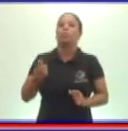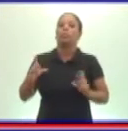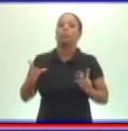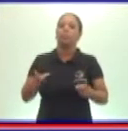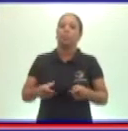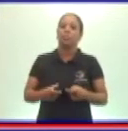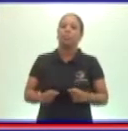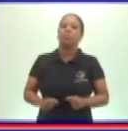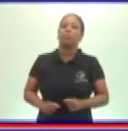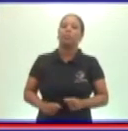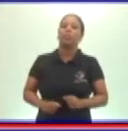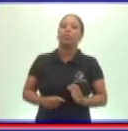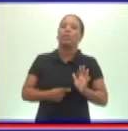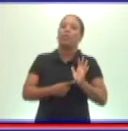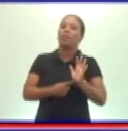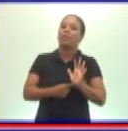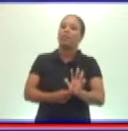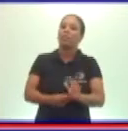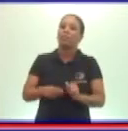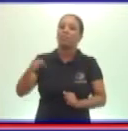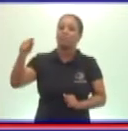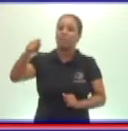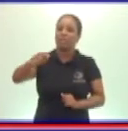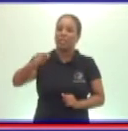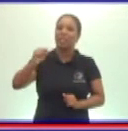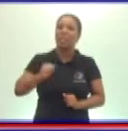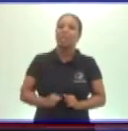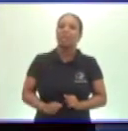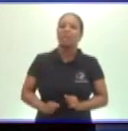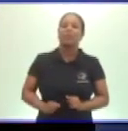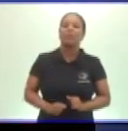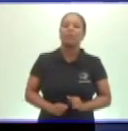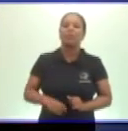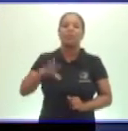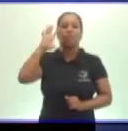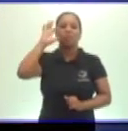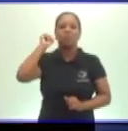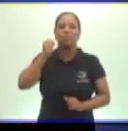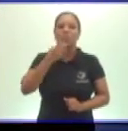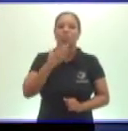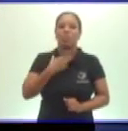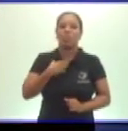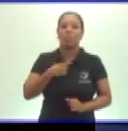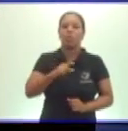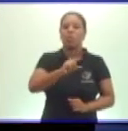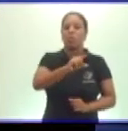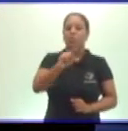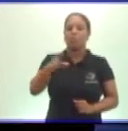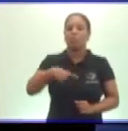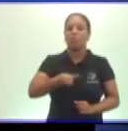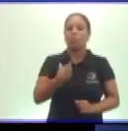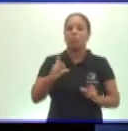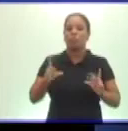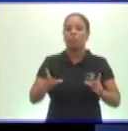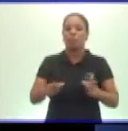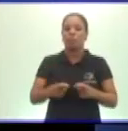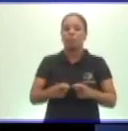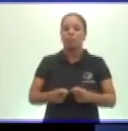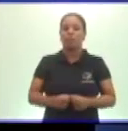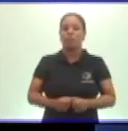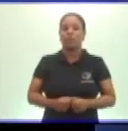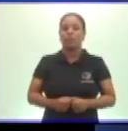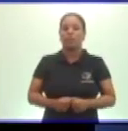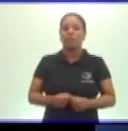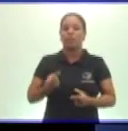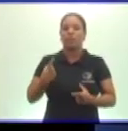la representación de eso que entiendo como término cultura política. Bueno, eso es un elemento. El